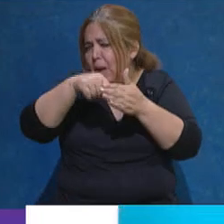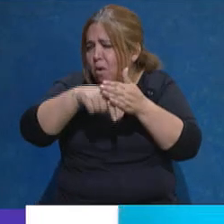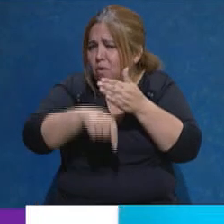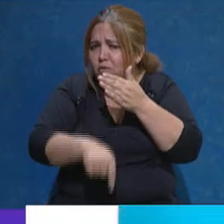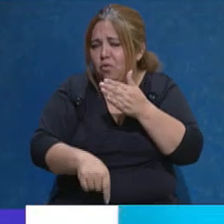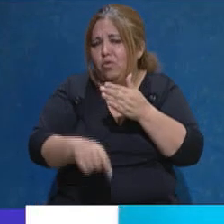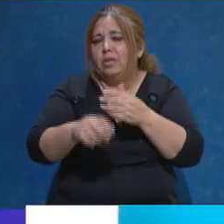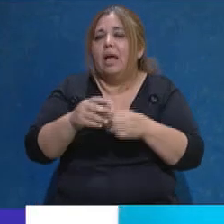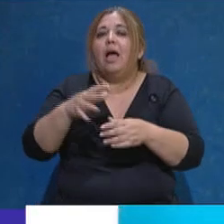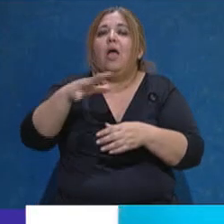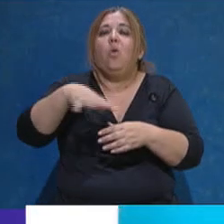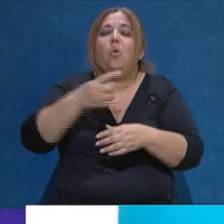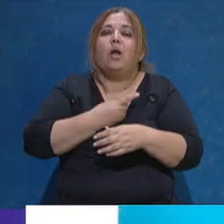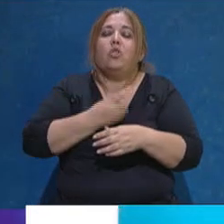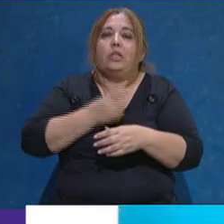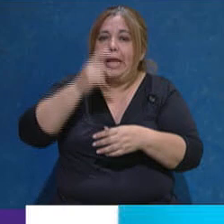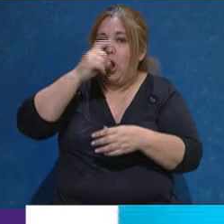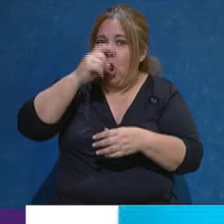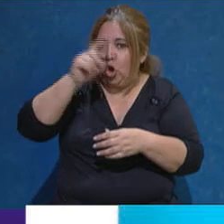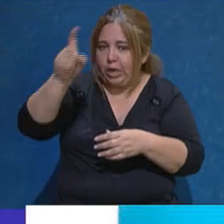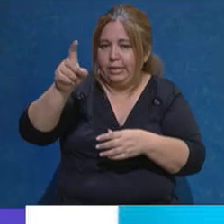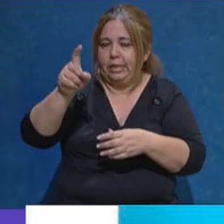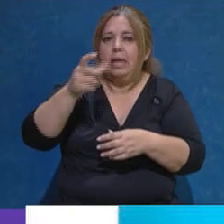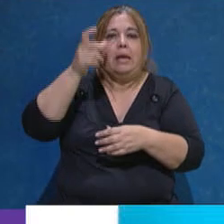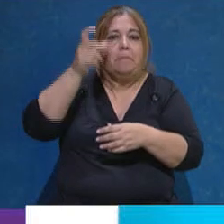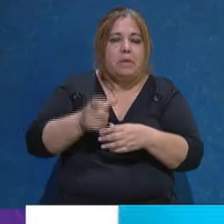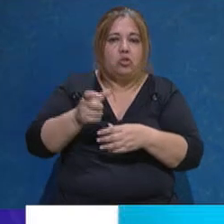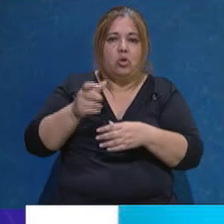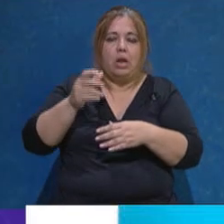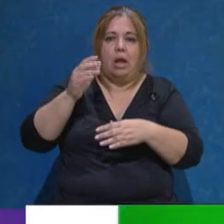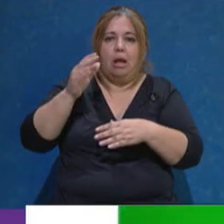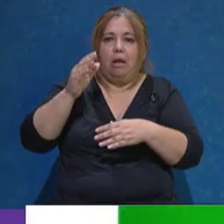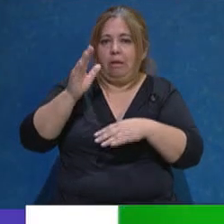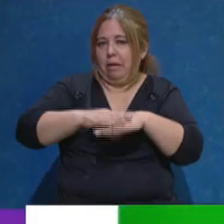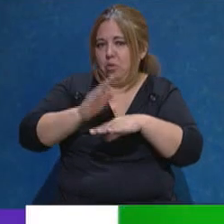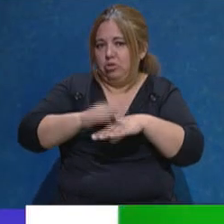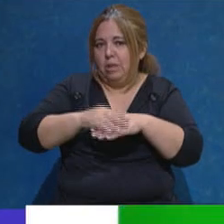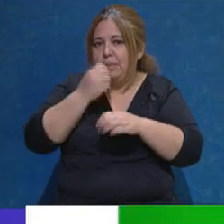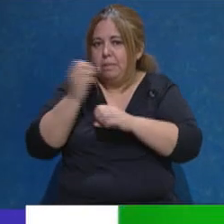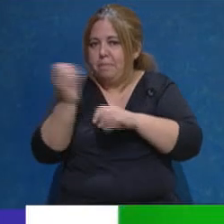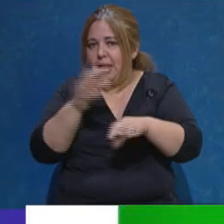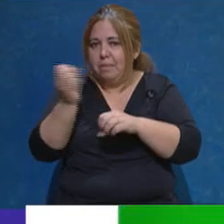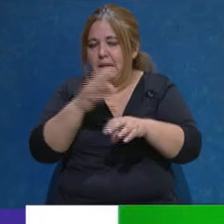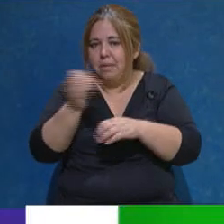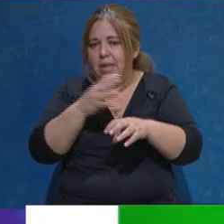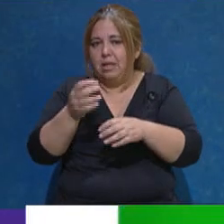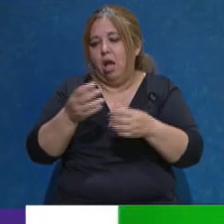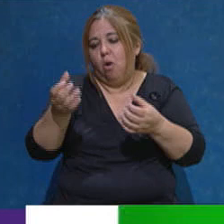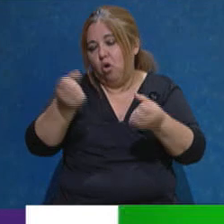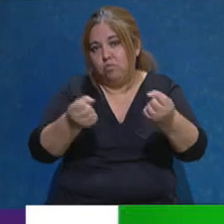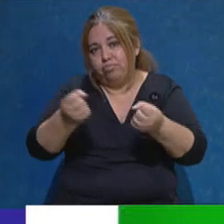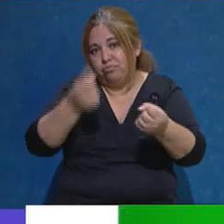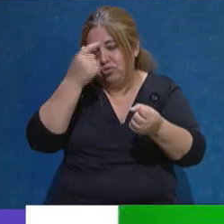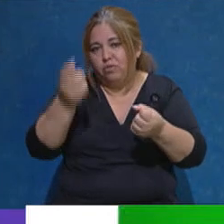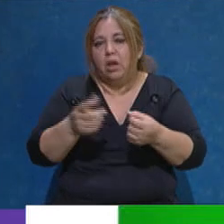del financista, del organizador y del transportista o de quien organizaba todos los envíos, la detención de 7 personas, algunas de ellas